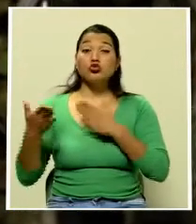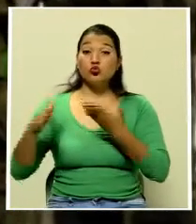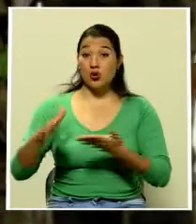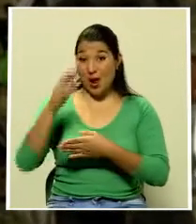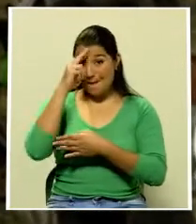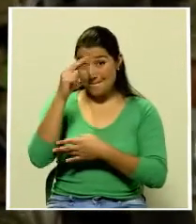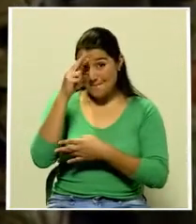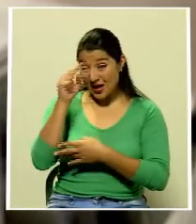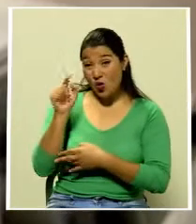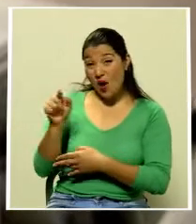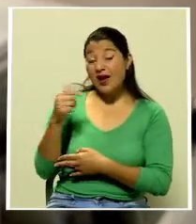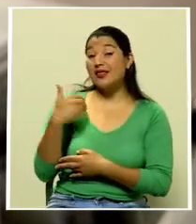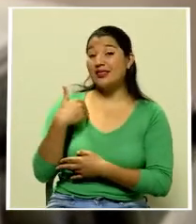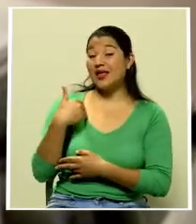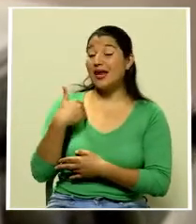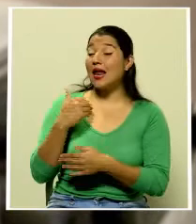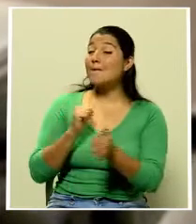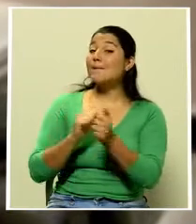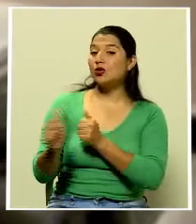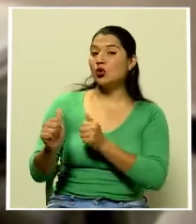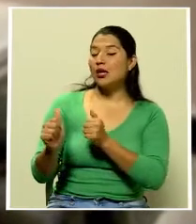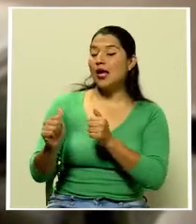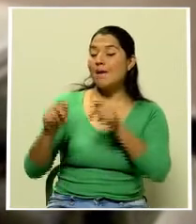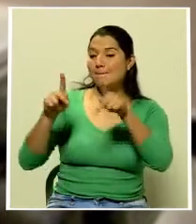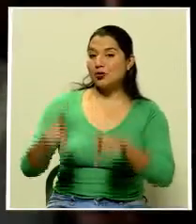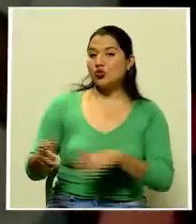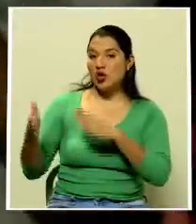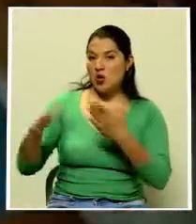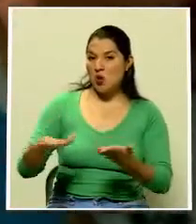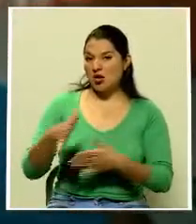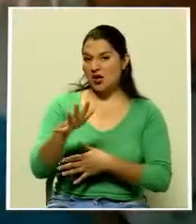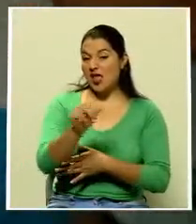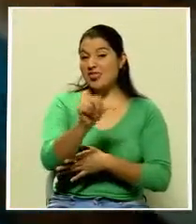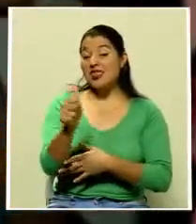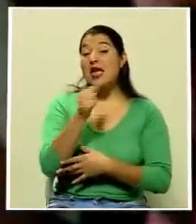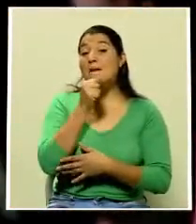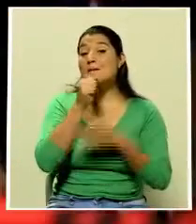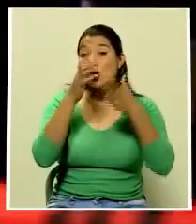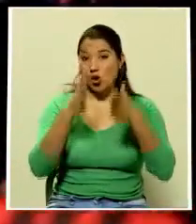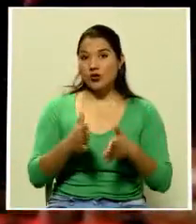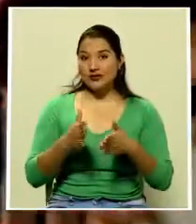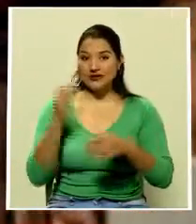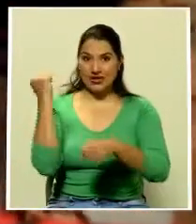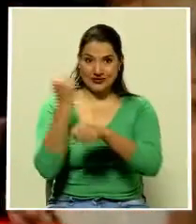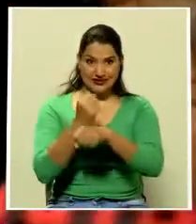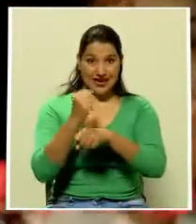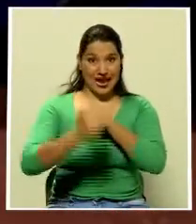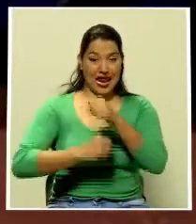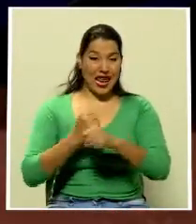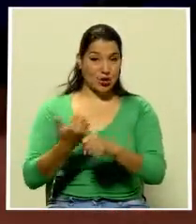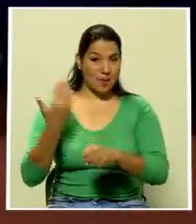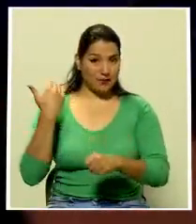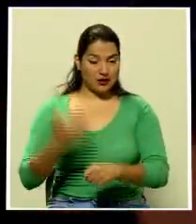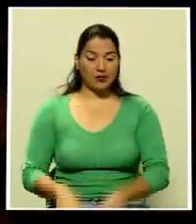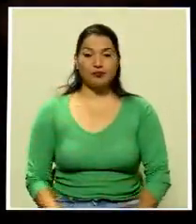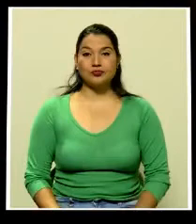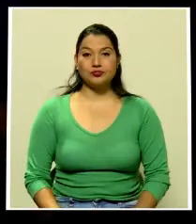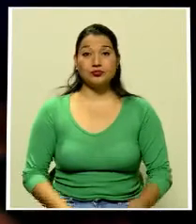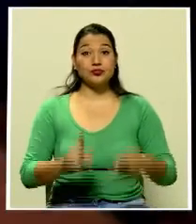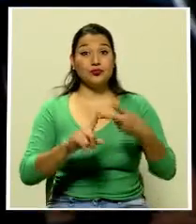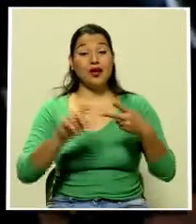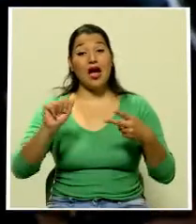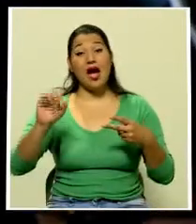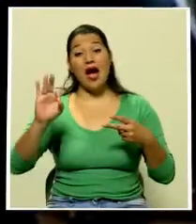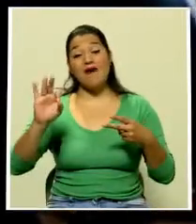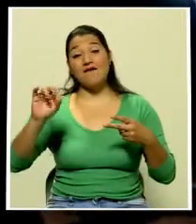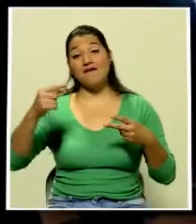donde se reportan mayor cantidad de asesinatos, se habla de 10 periodistas asesinados el año pasado, seguido por